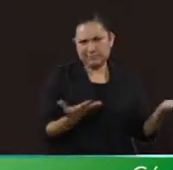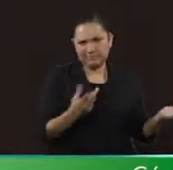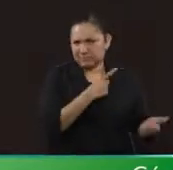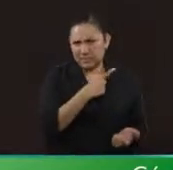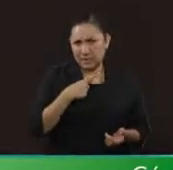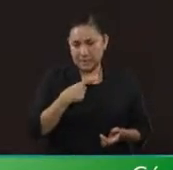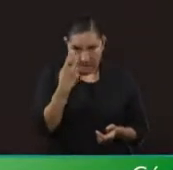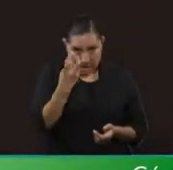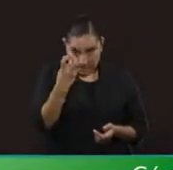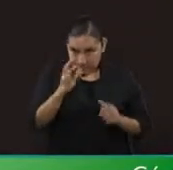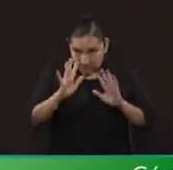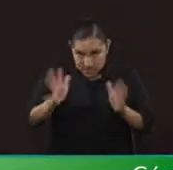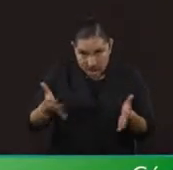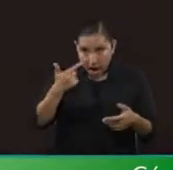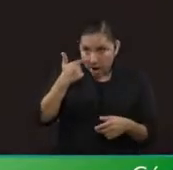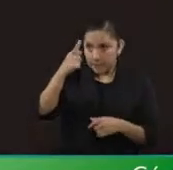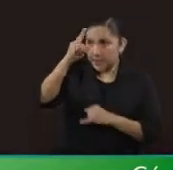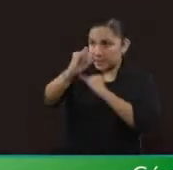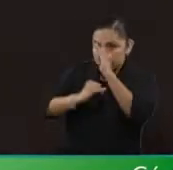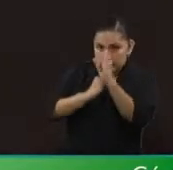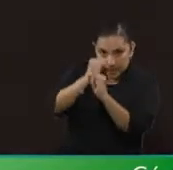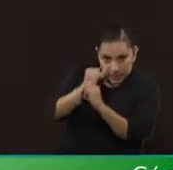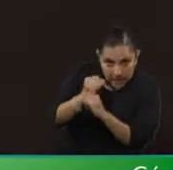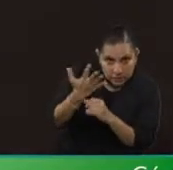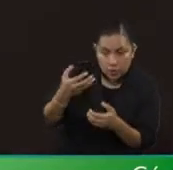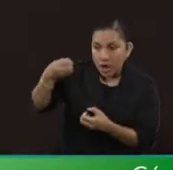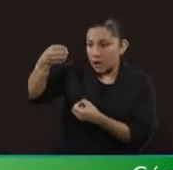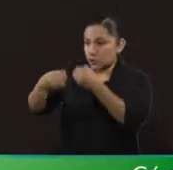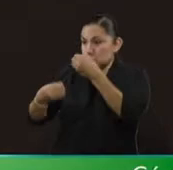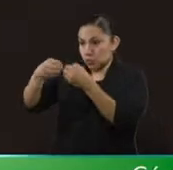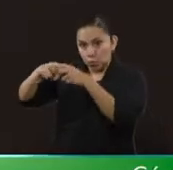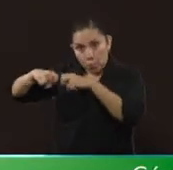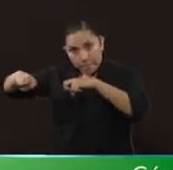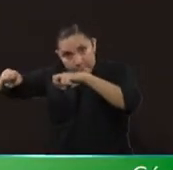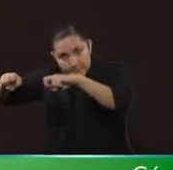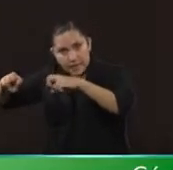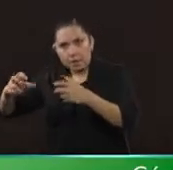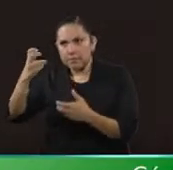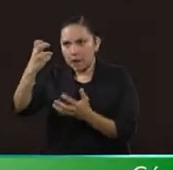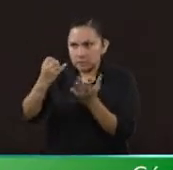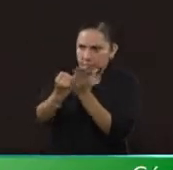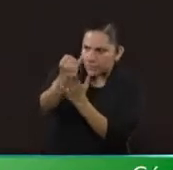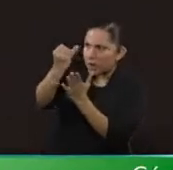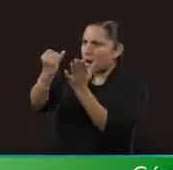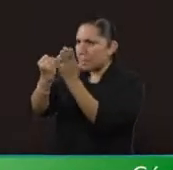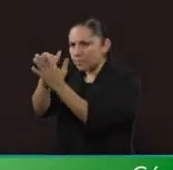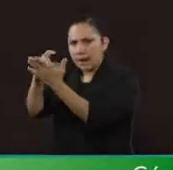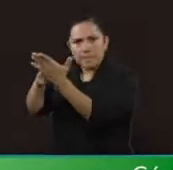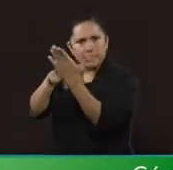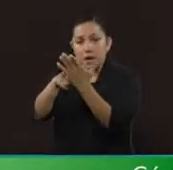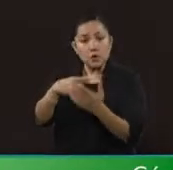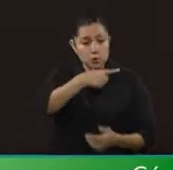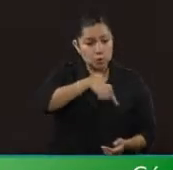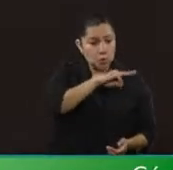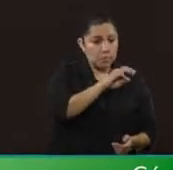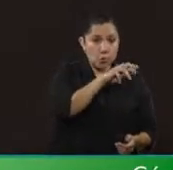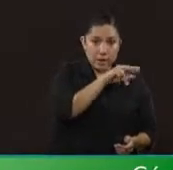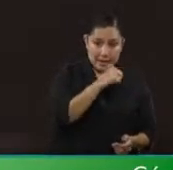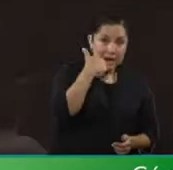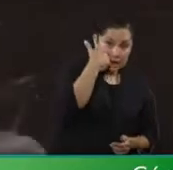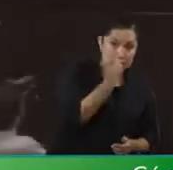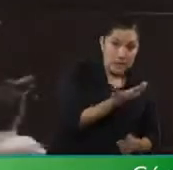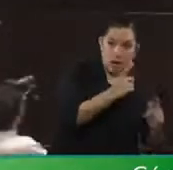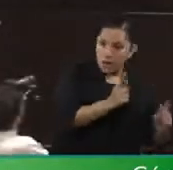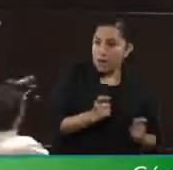internacionales viol las sentencias de la suprema corte morena quiere heredarle a las nuevas generaciones una constitución militar Y ese va a ser